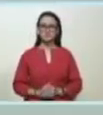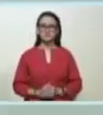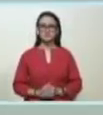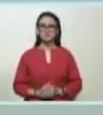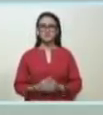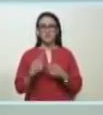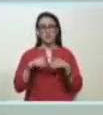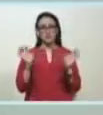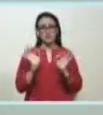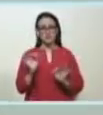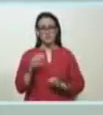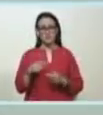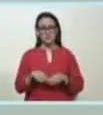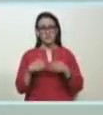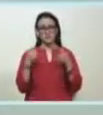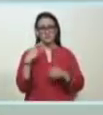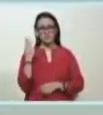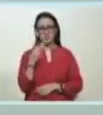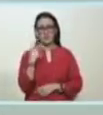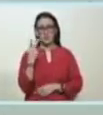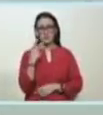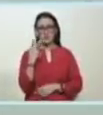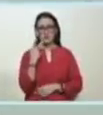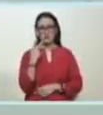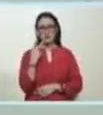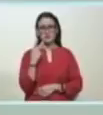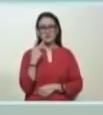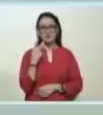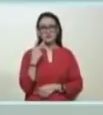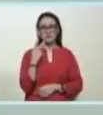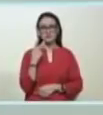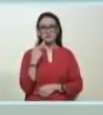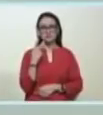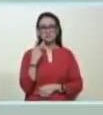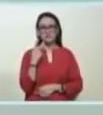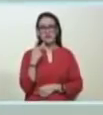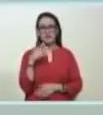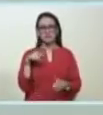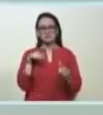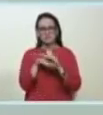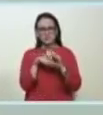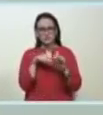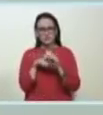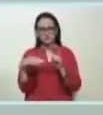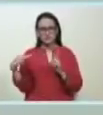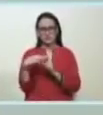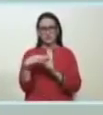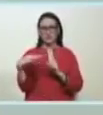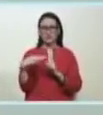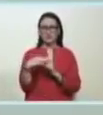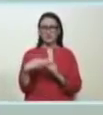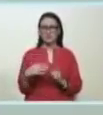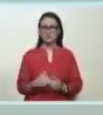la violencia política, al golpe de Estado o a la intervención extranjera.